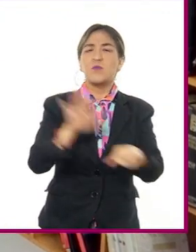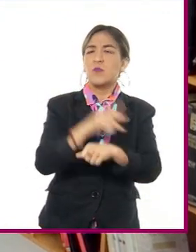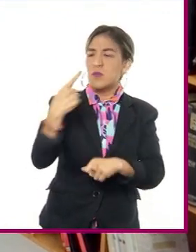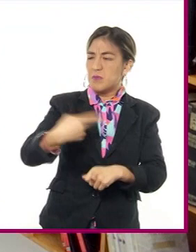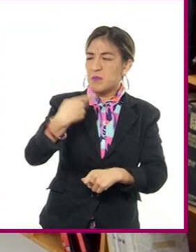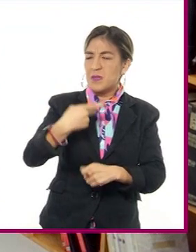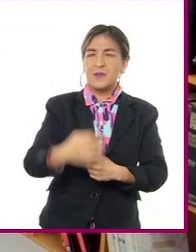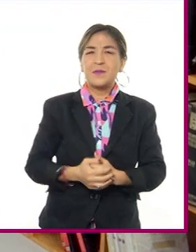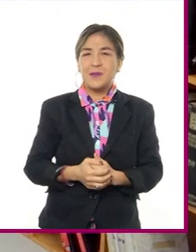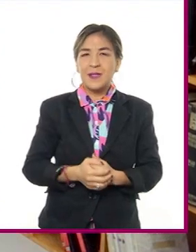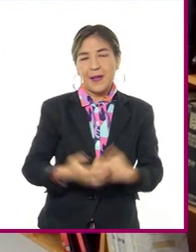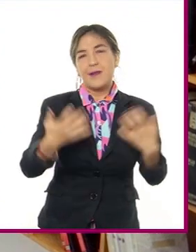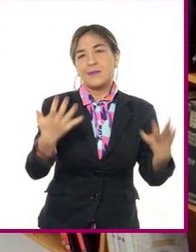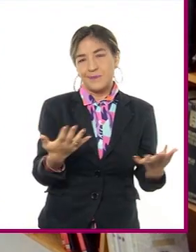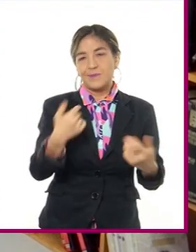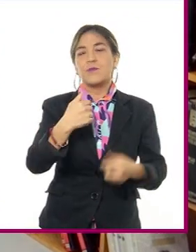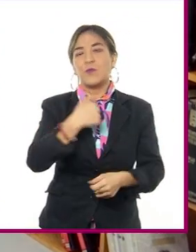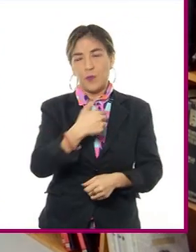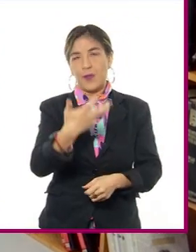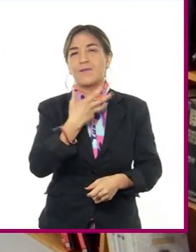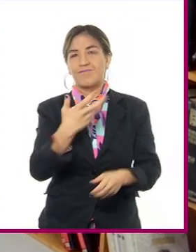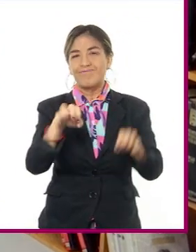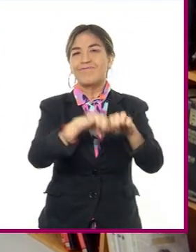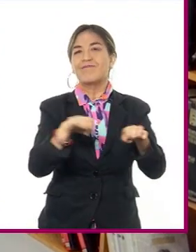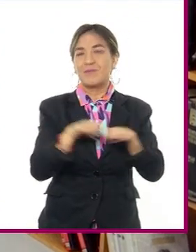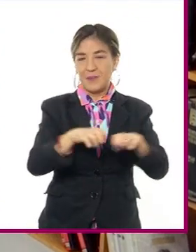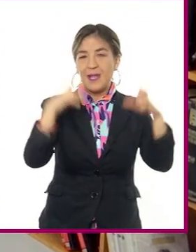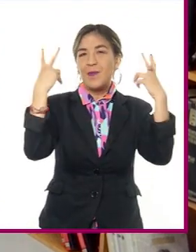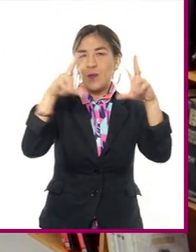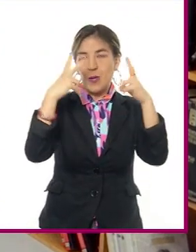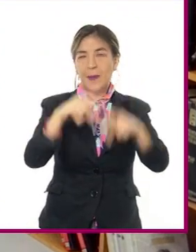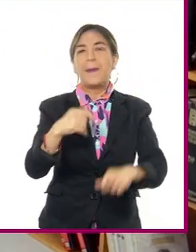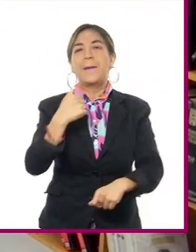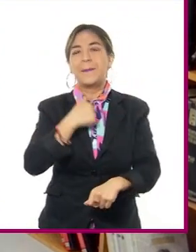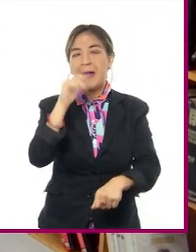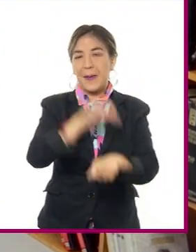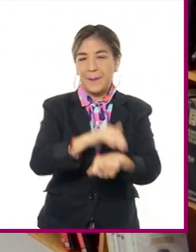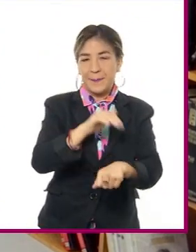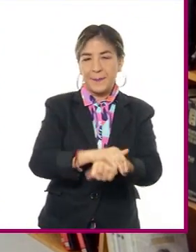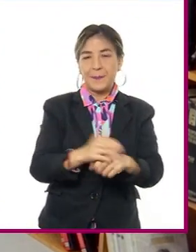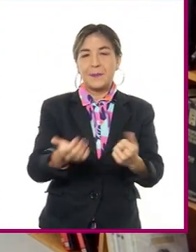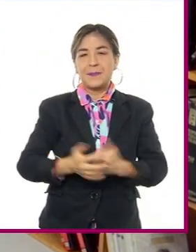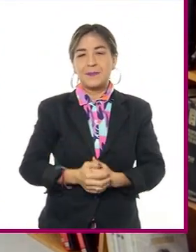preguntas? Bueno, porque yo tengo un equipo de voleibol con unos amigos y bueno,